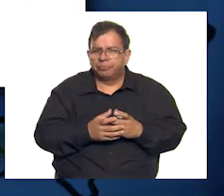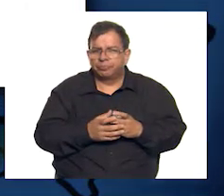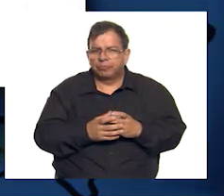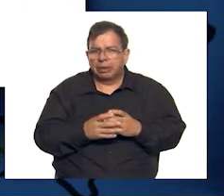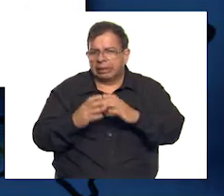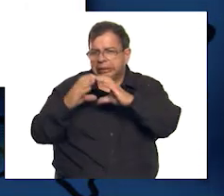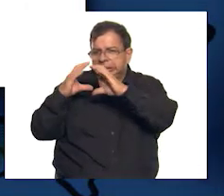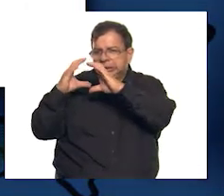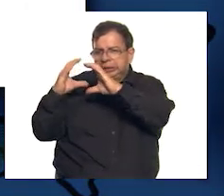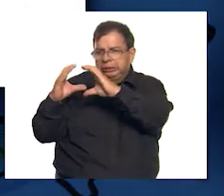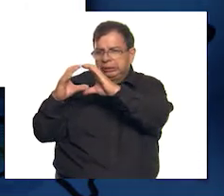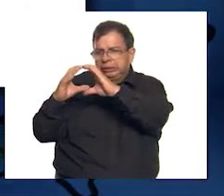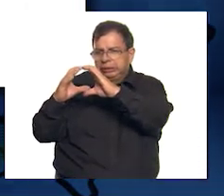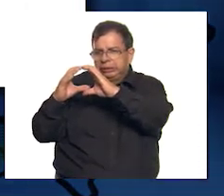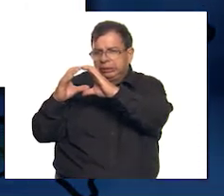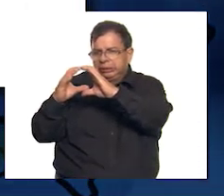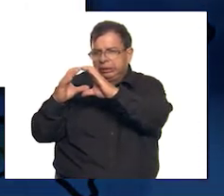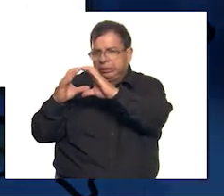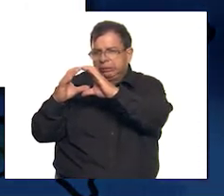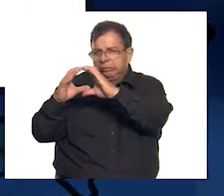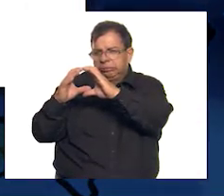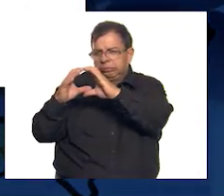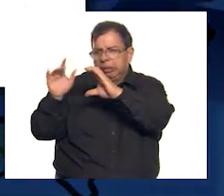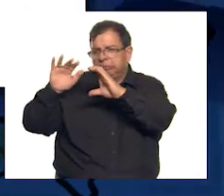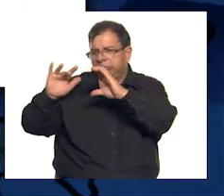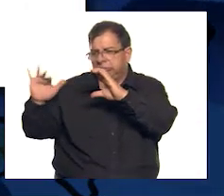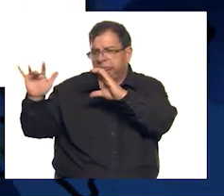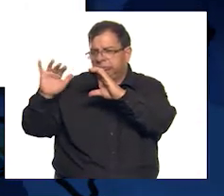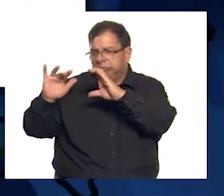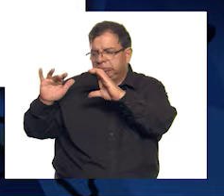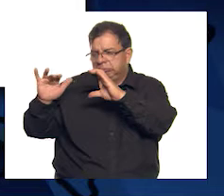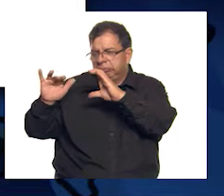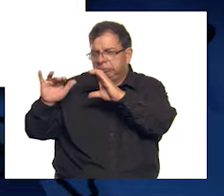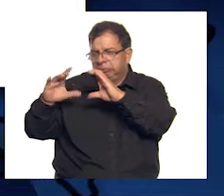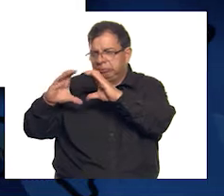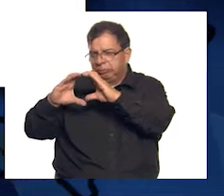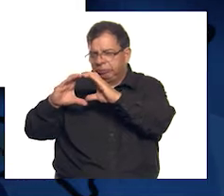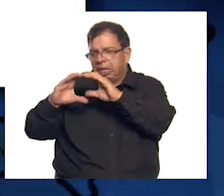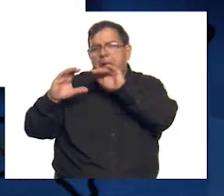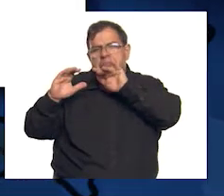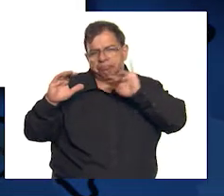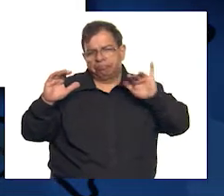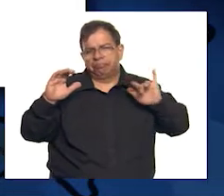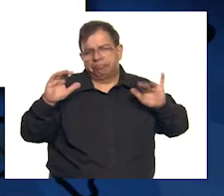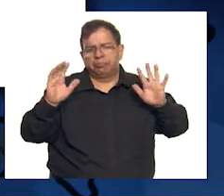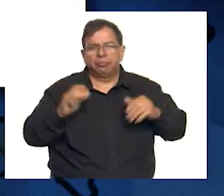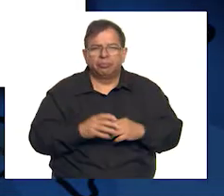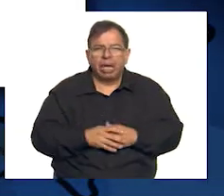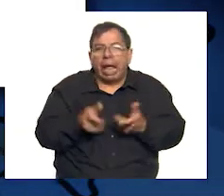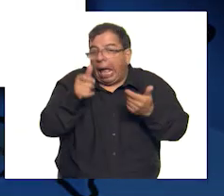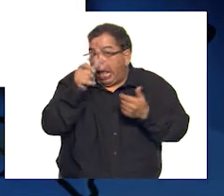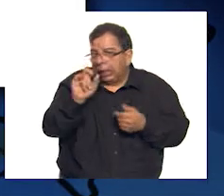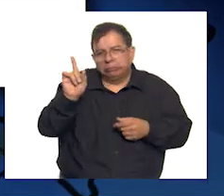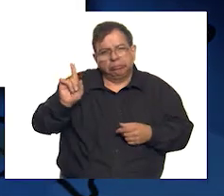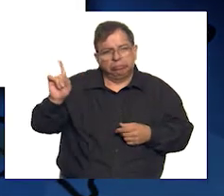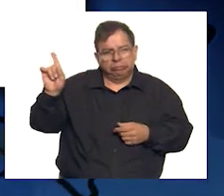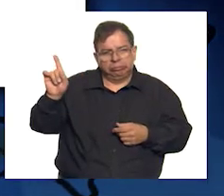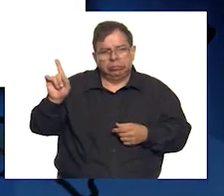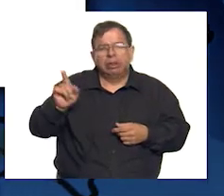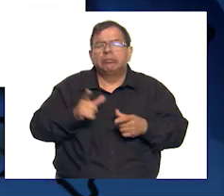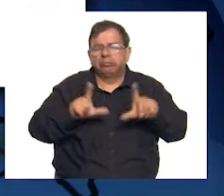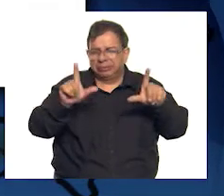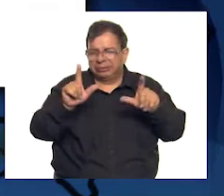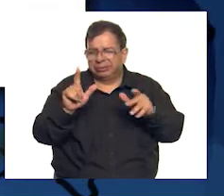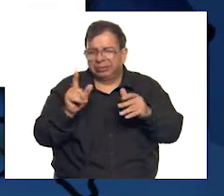El Desierto y el texto que va a acompañar el texto original. Y justo así fue como lo vieron en el